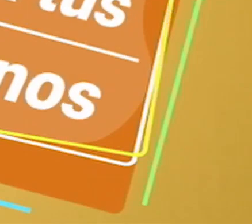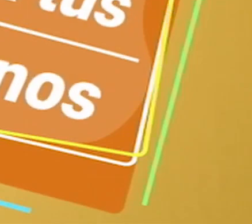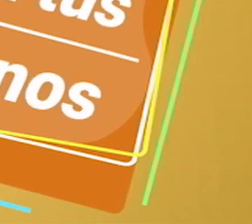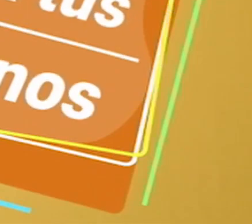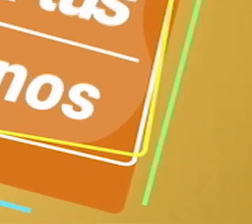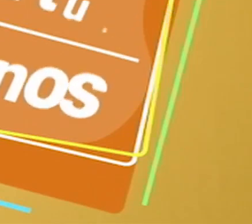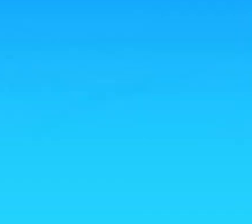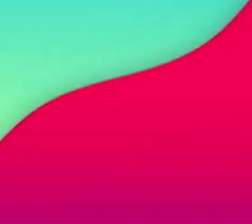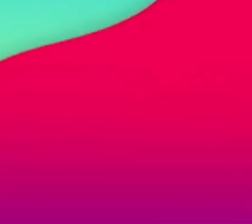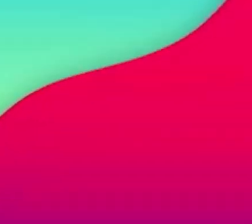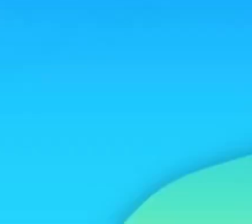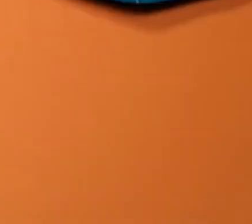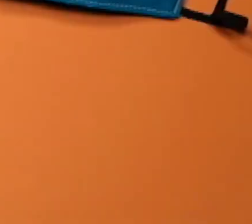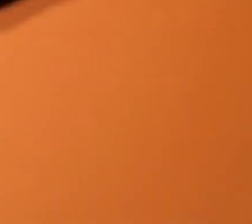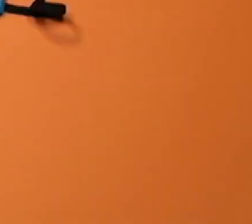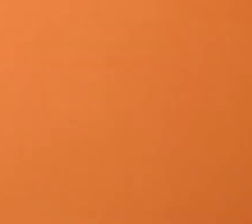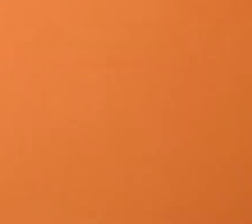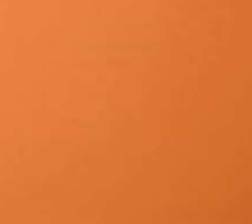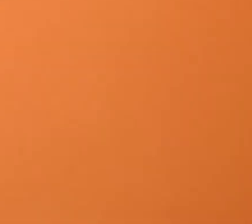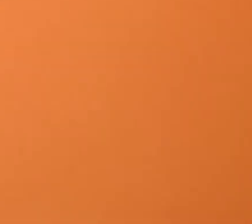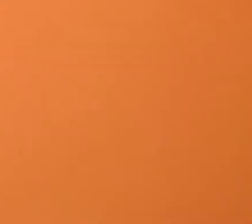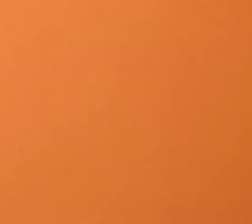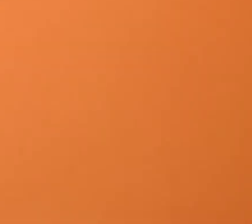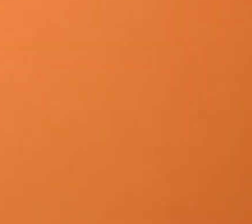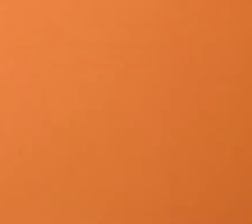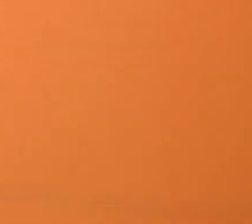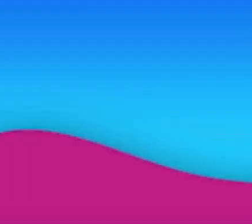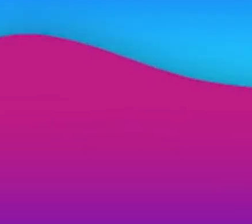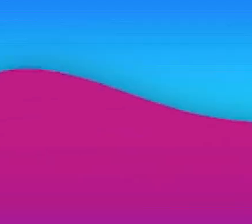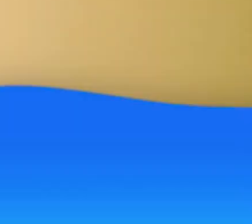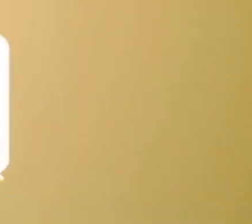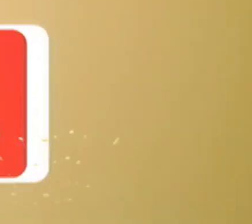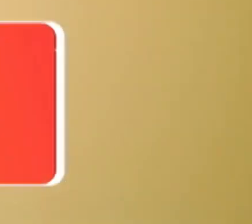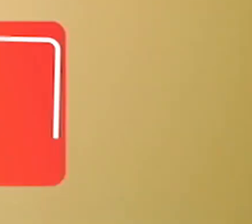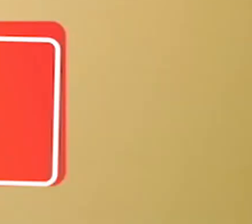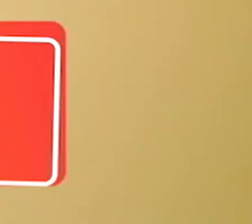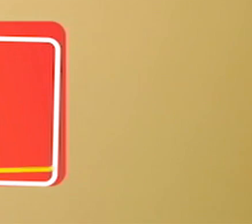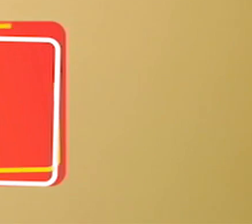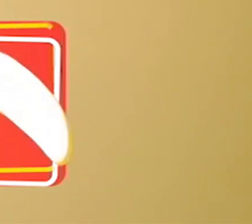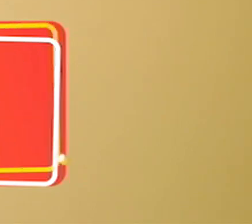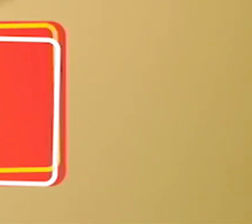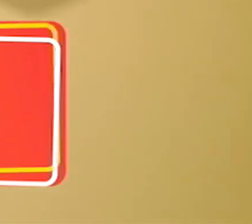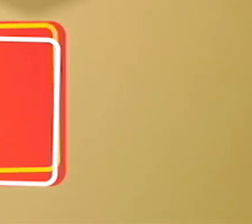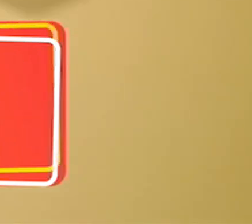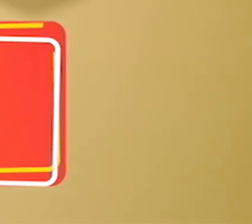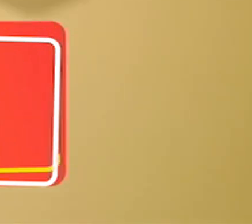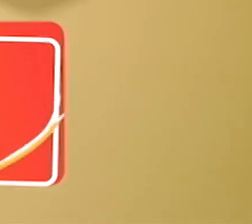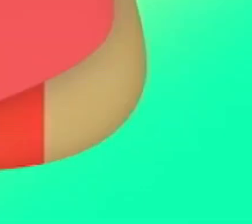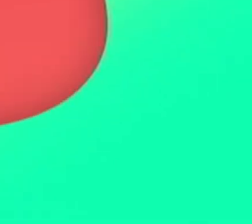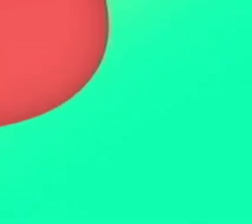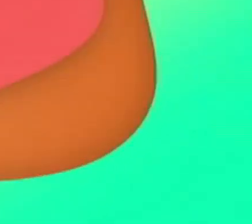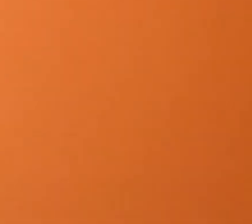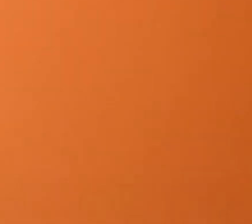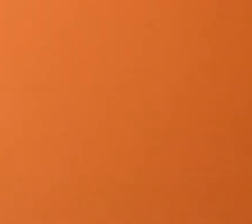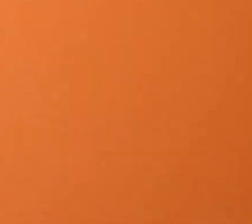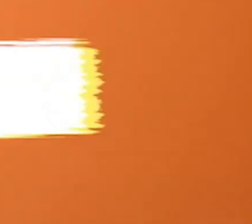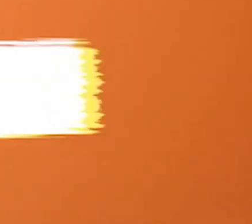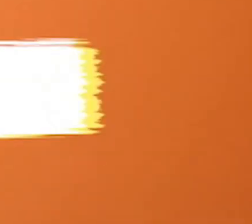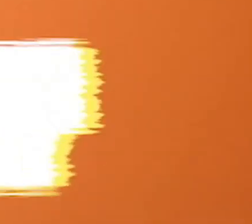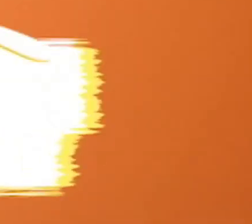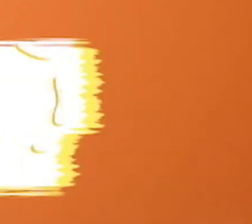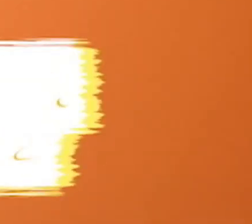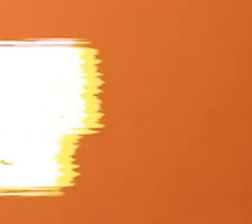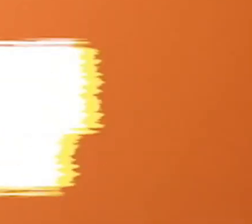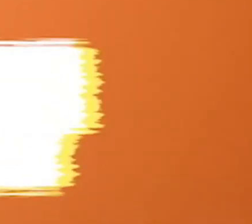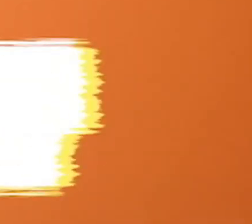manos constantemente. Completa tu esquema de vacunación. Mantén la distancia física. Y por